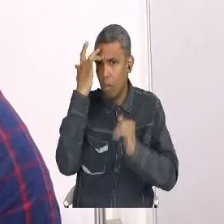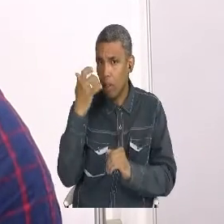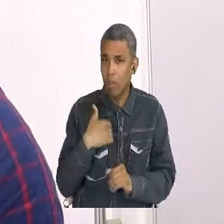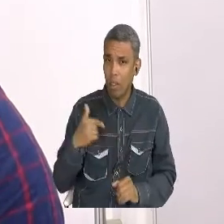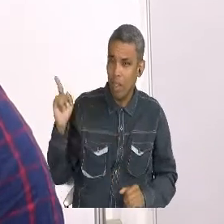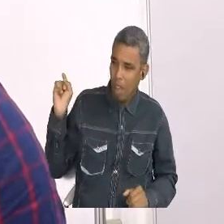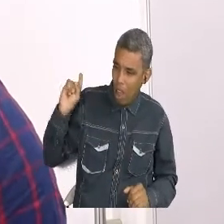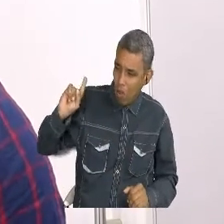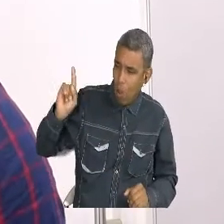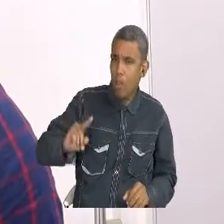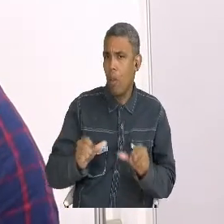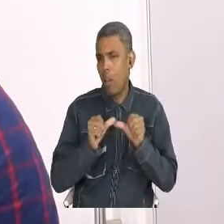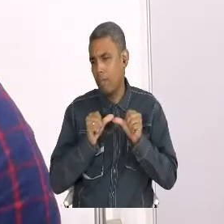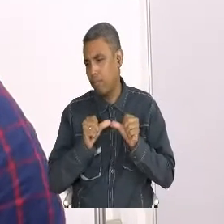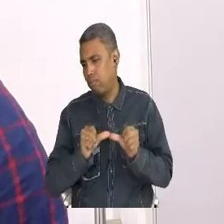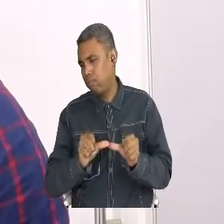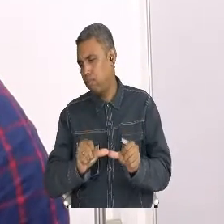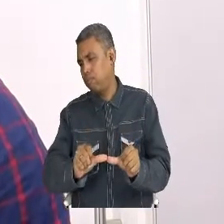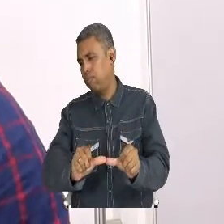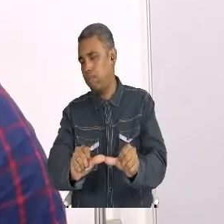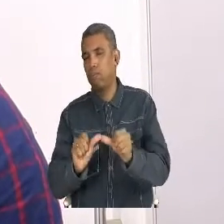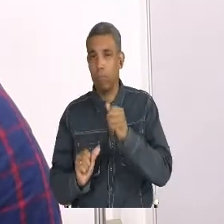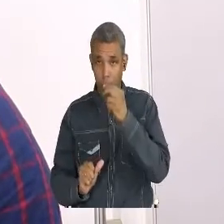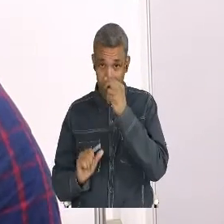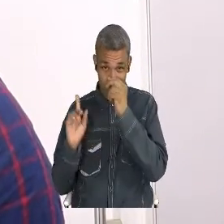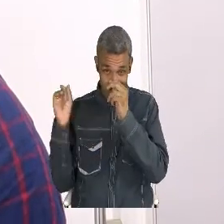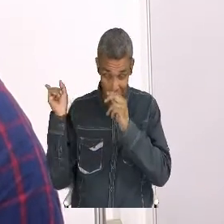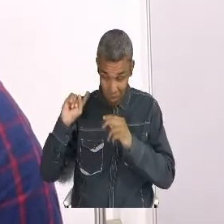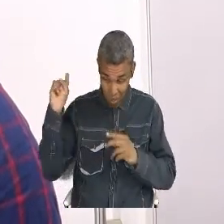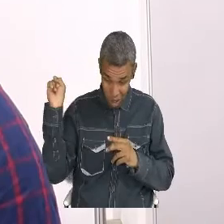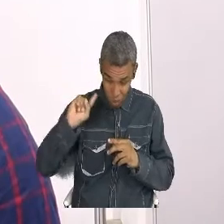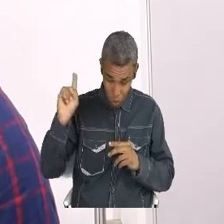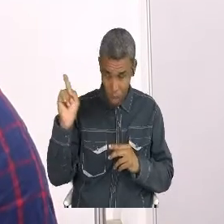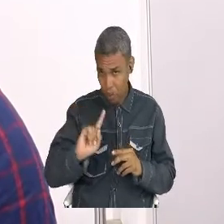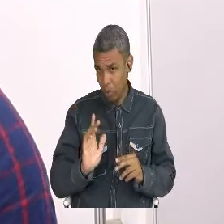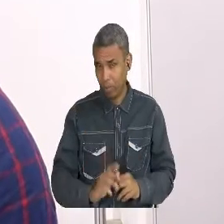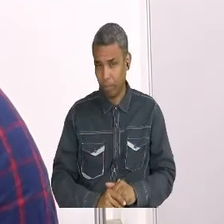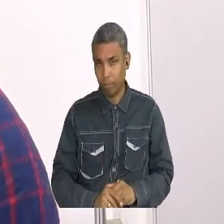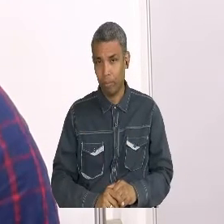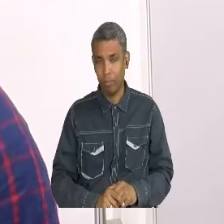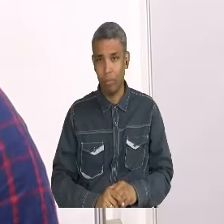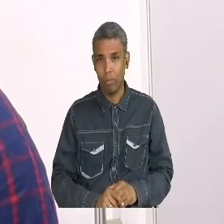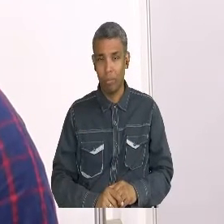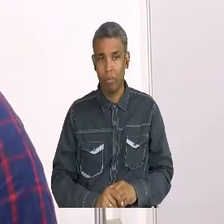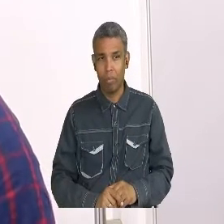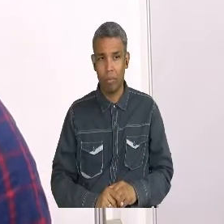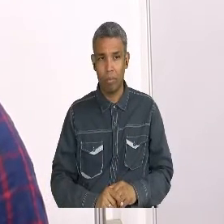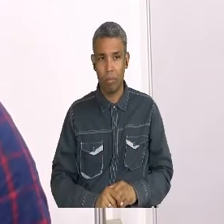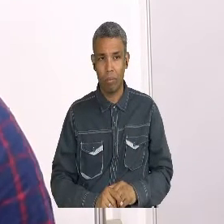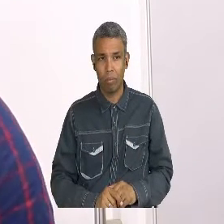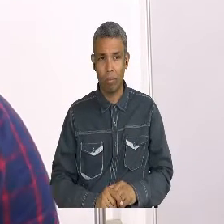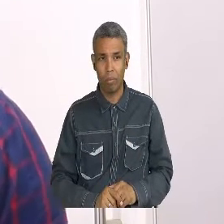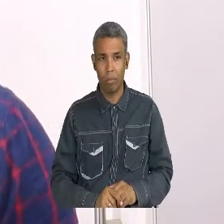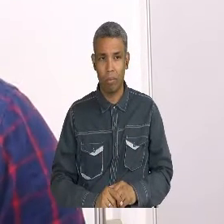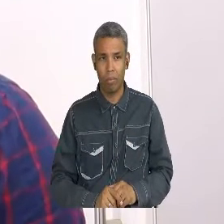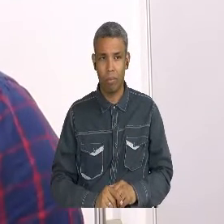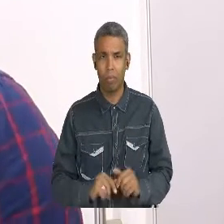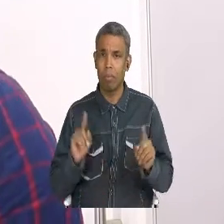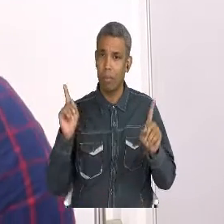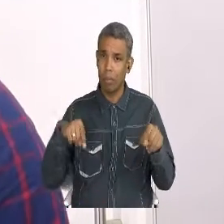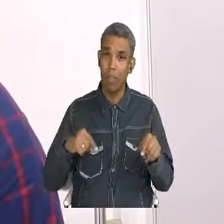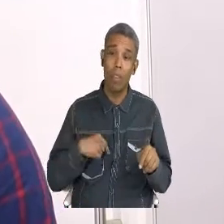¿sí? Llegamos en la trayectoria de Barranca Bermeja muchísimo tiempo. También tenemos también nos expandimos hacia Valledupar.